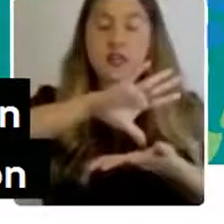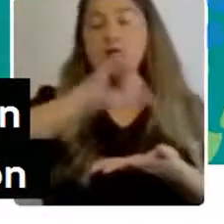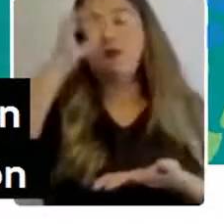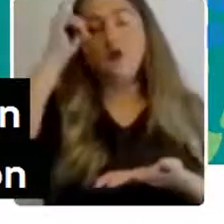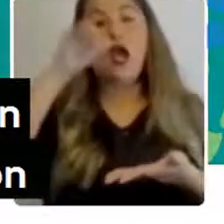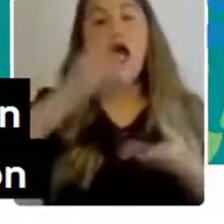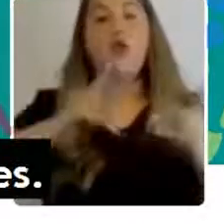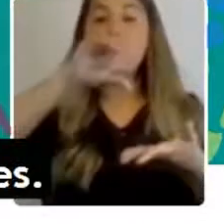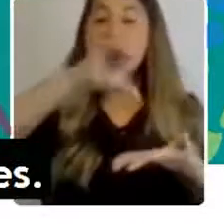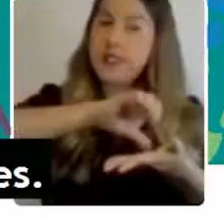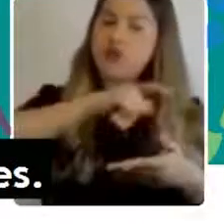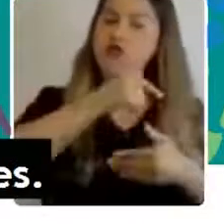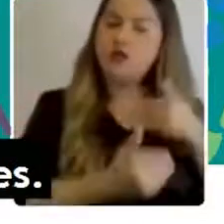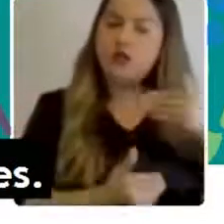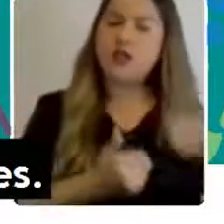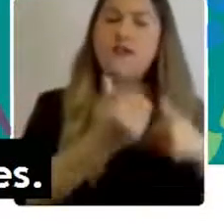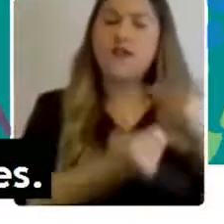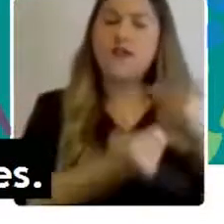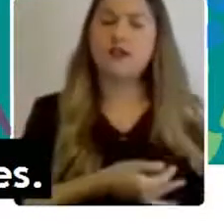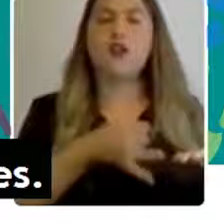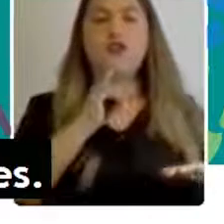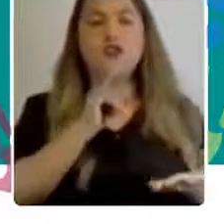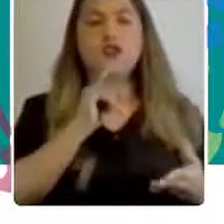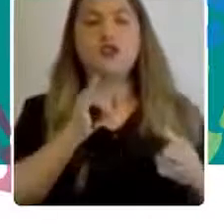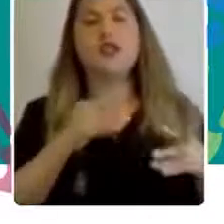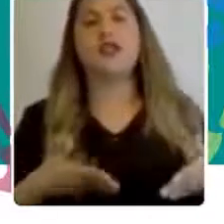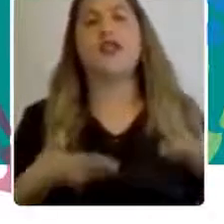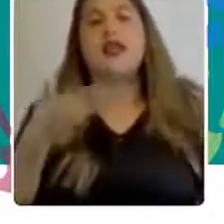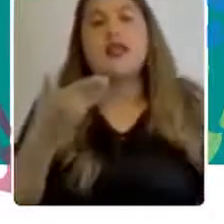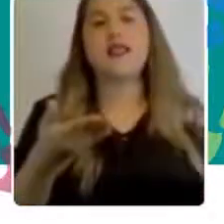dar algunos modelos de atención en enfermedades poco frecuentes.